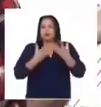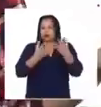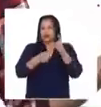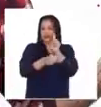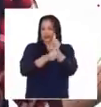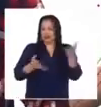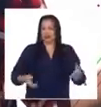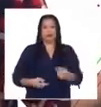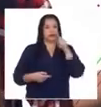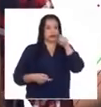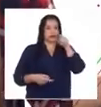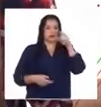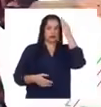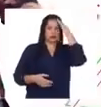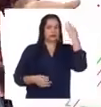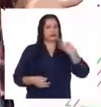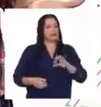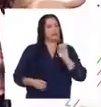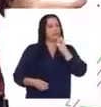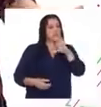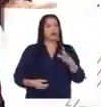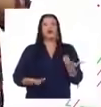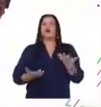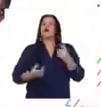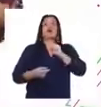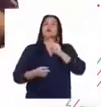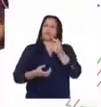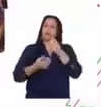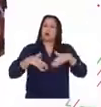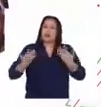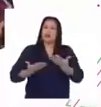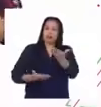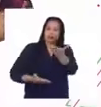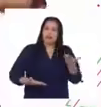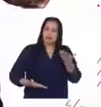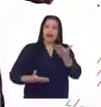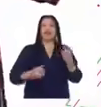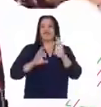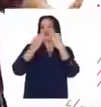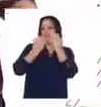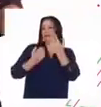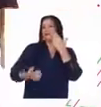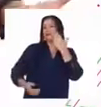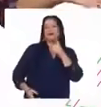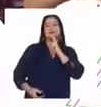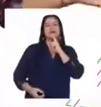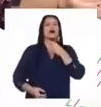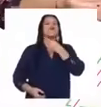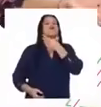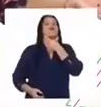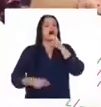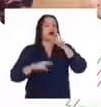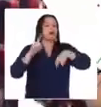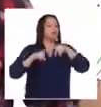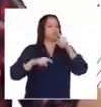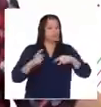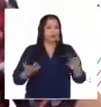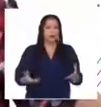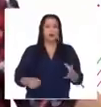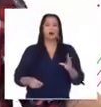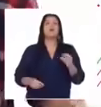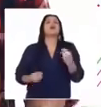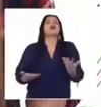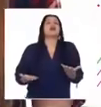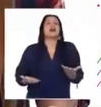ustedes. Pero como siempre les digo, por favor, no dejen de invitar a sus familiares, a su mamá, a su papá, a su abuelito, a su primo. ¿Por qué?